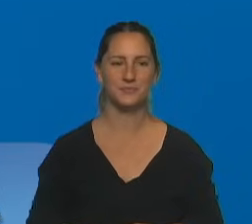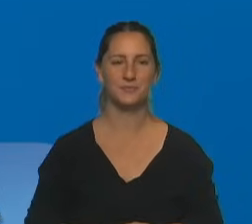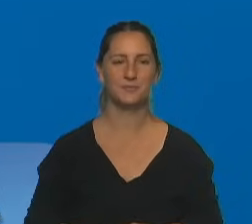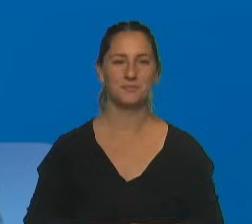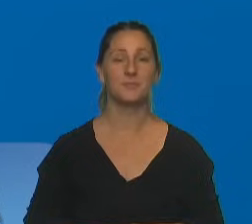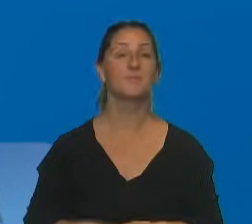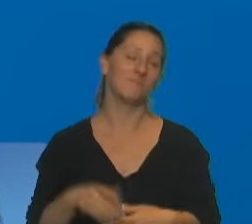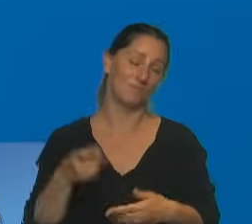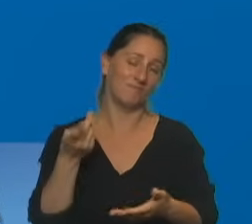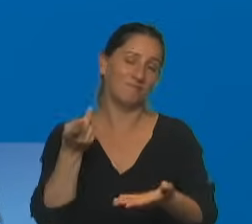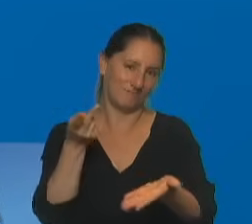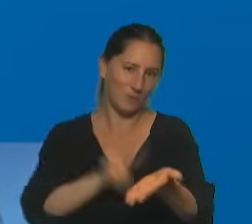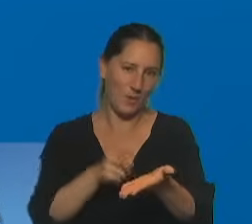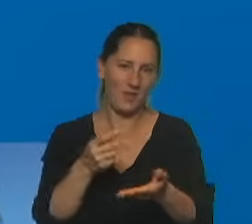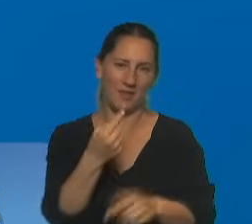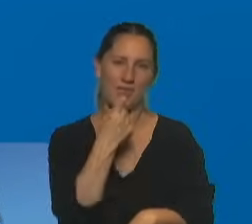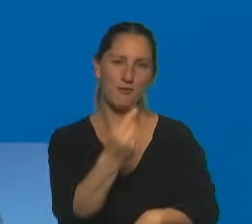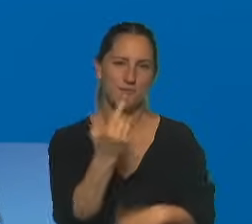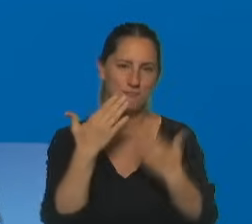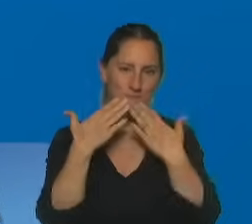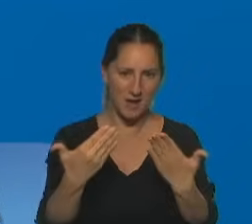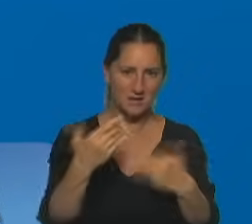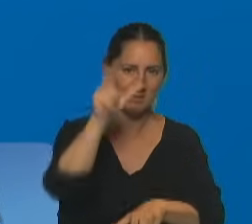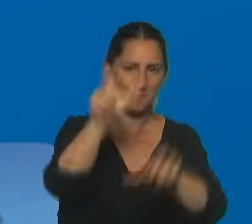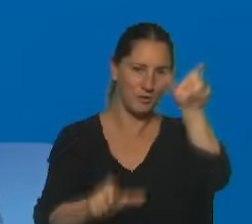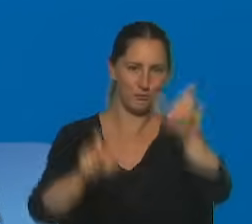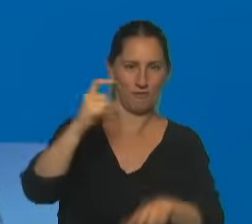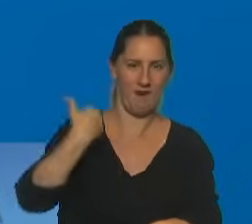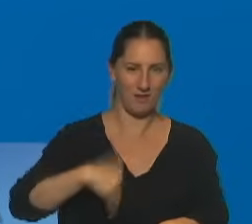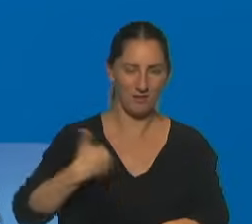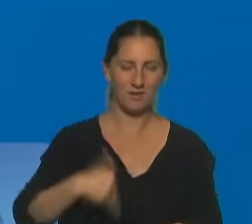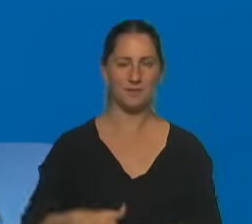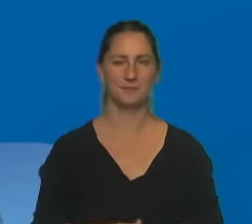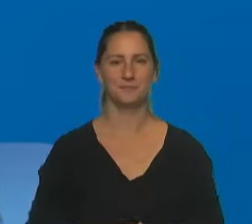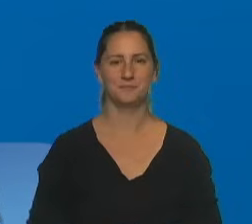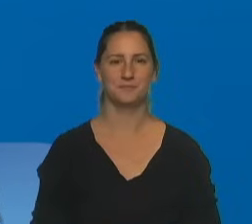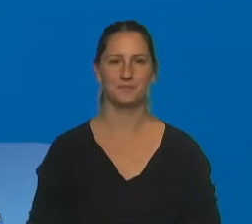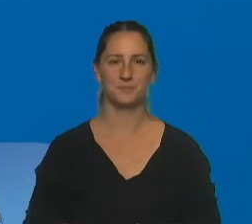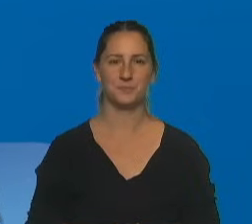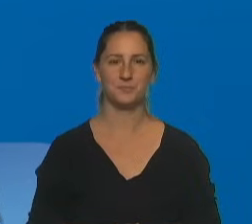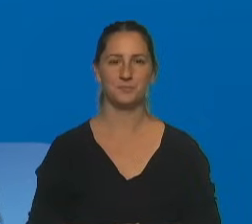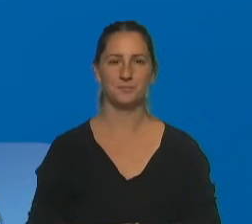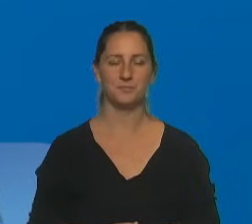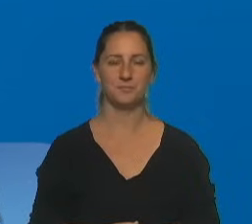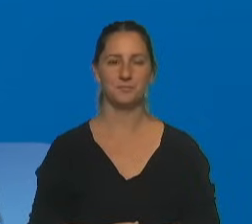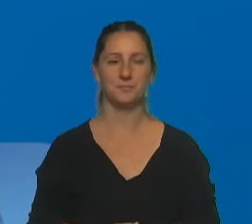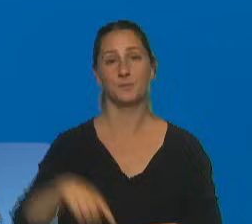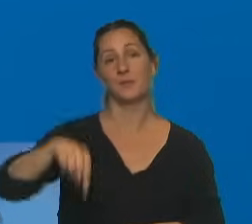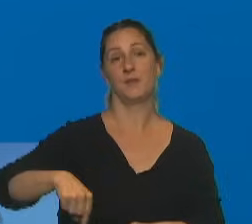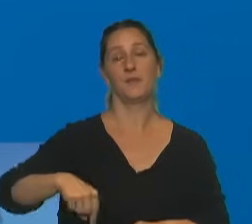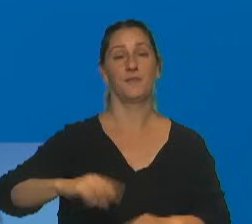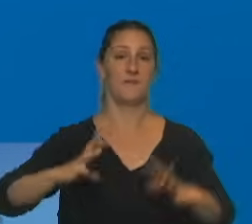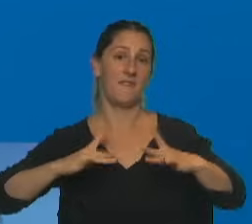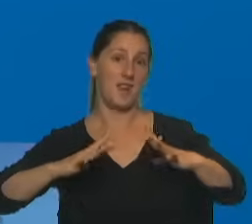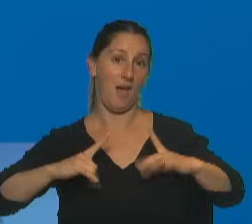Reiterar el agradecimiento a todos los argentinos que, a pesar del feriado